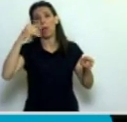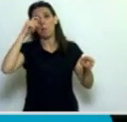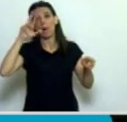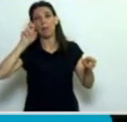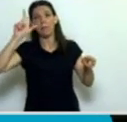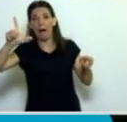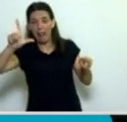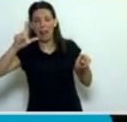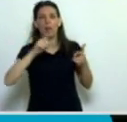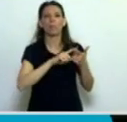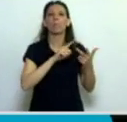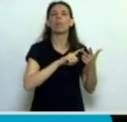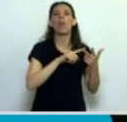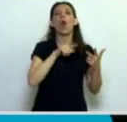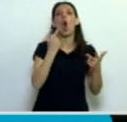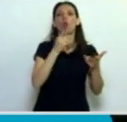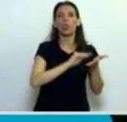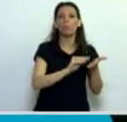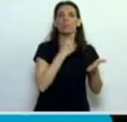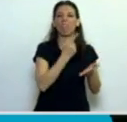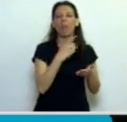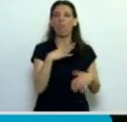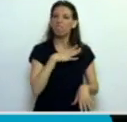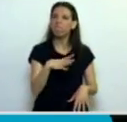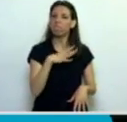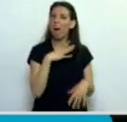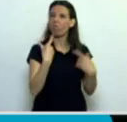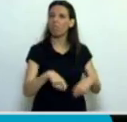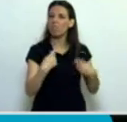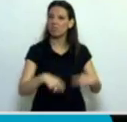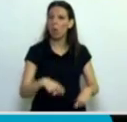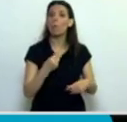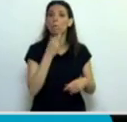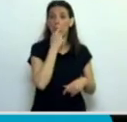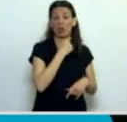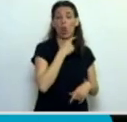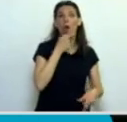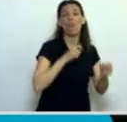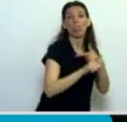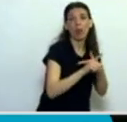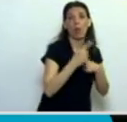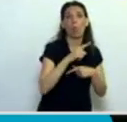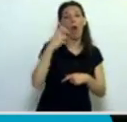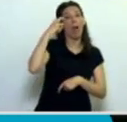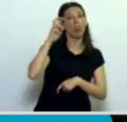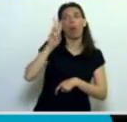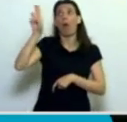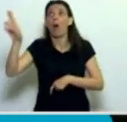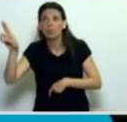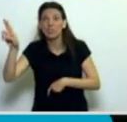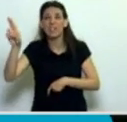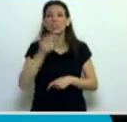Sturzenegger planteó que falta flexibilidad, ya que si se quiere vender al pedir autorización al Congreso, baja el